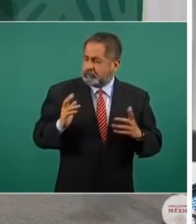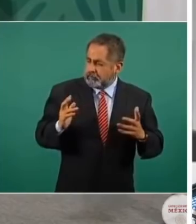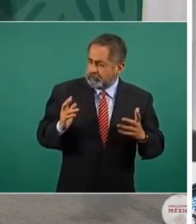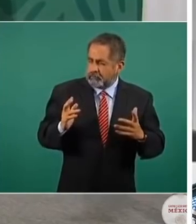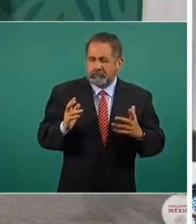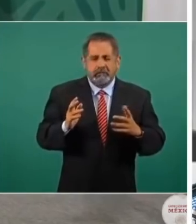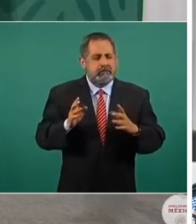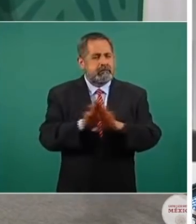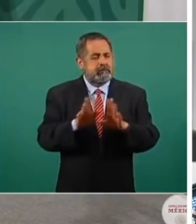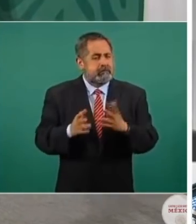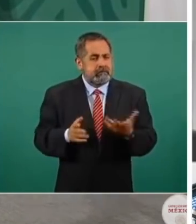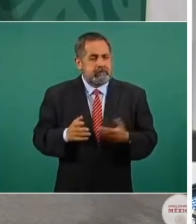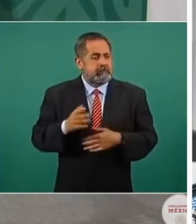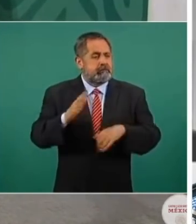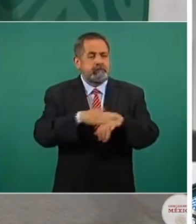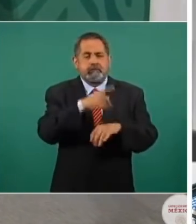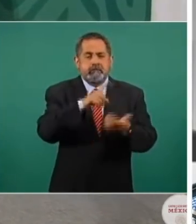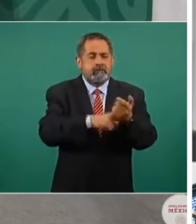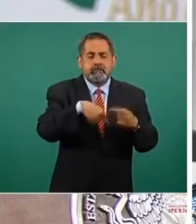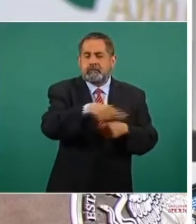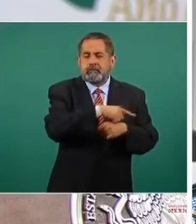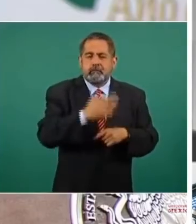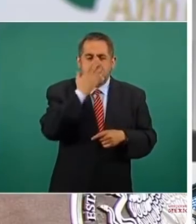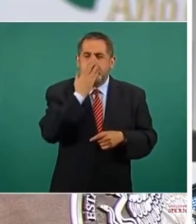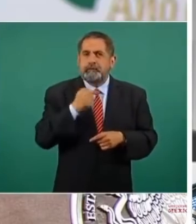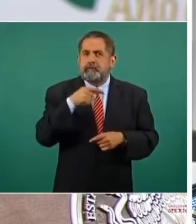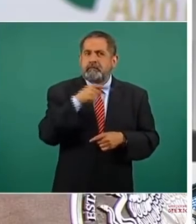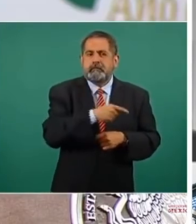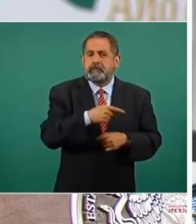porque no actuaba